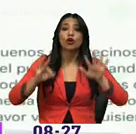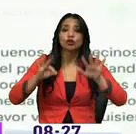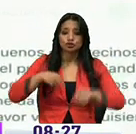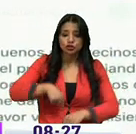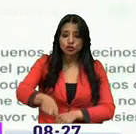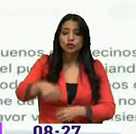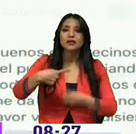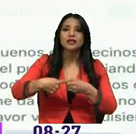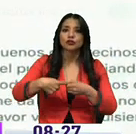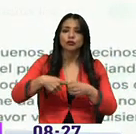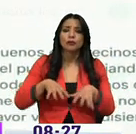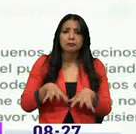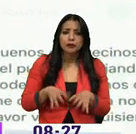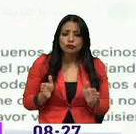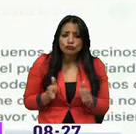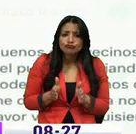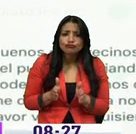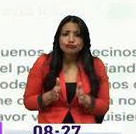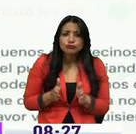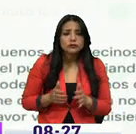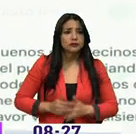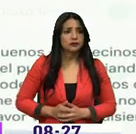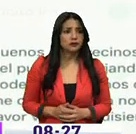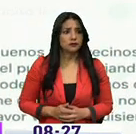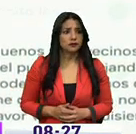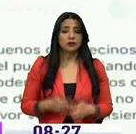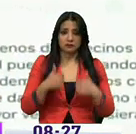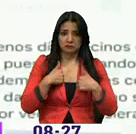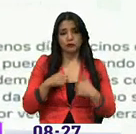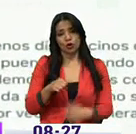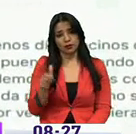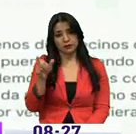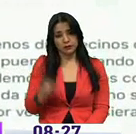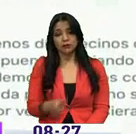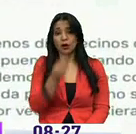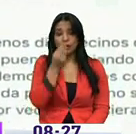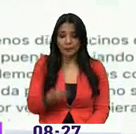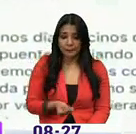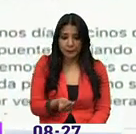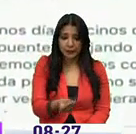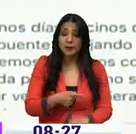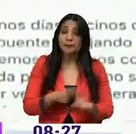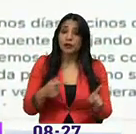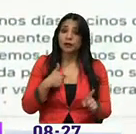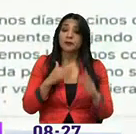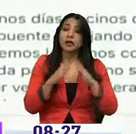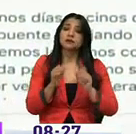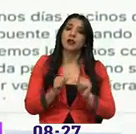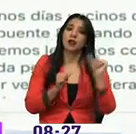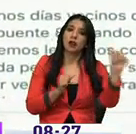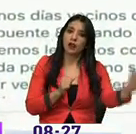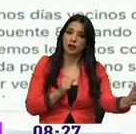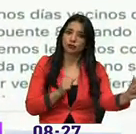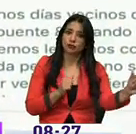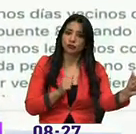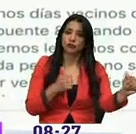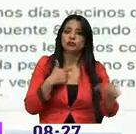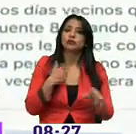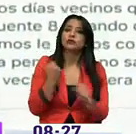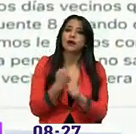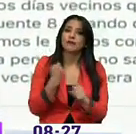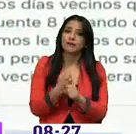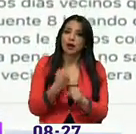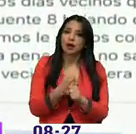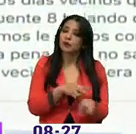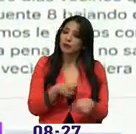al Valle. Es un cachorro. Yo y otra persona cuando podemos dar comida, pero yo vivo lejos por mi trabajo. Yo ya voy a ir por allá y me